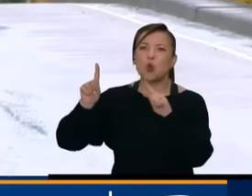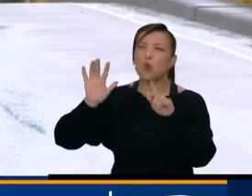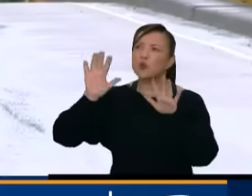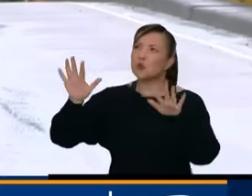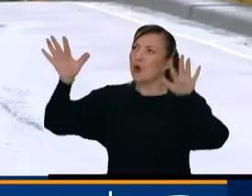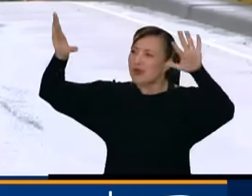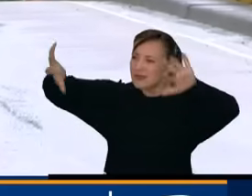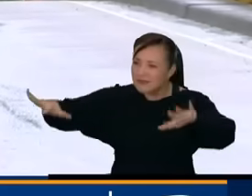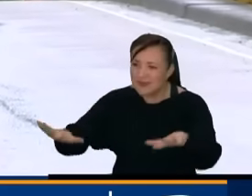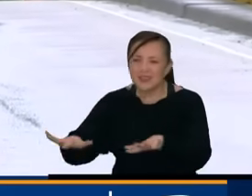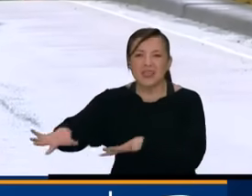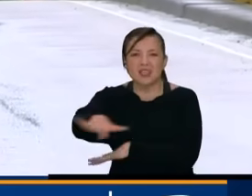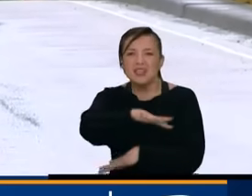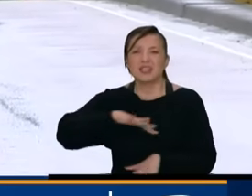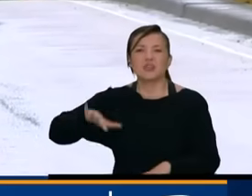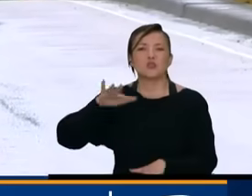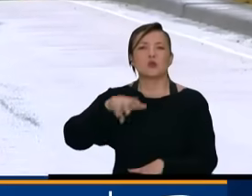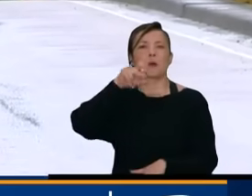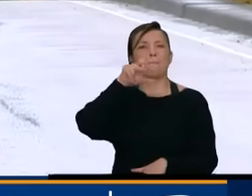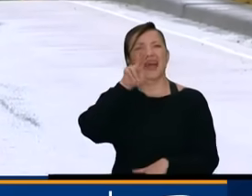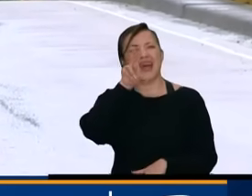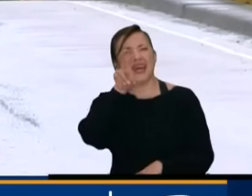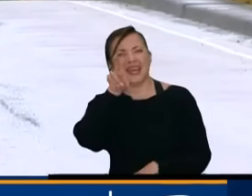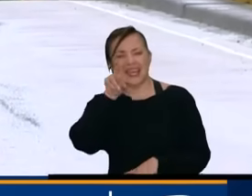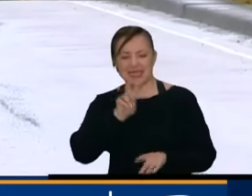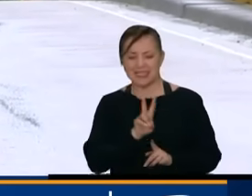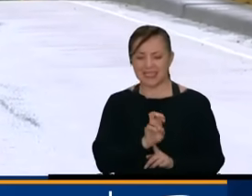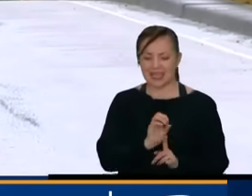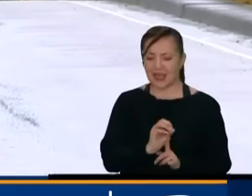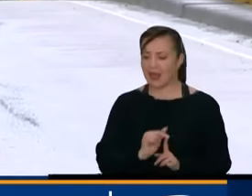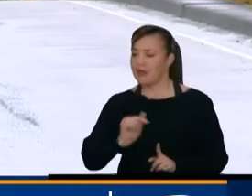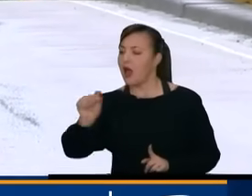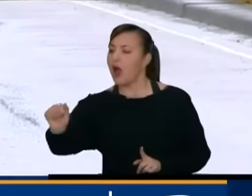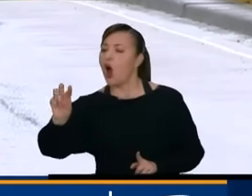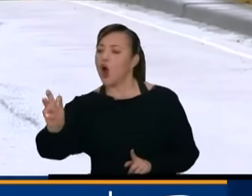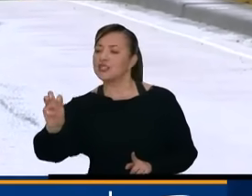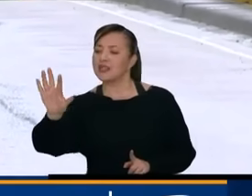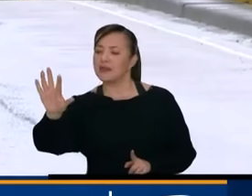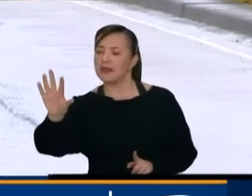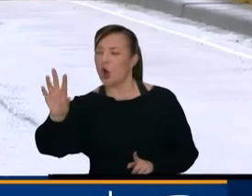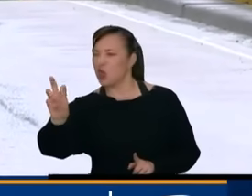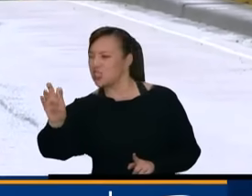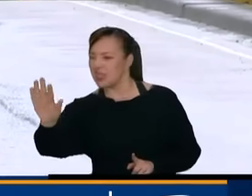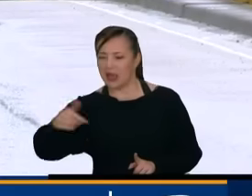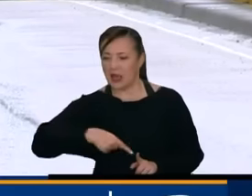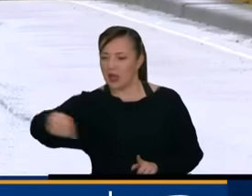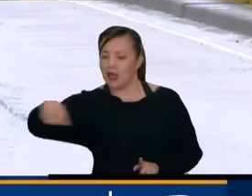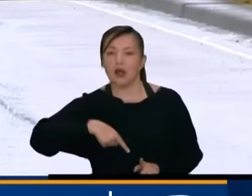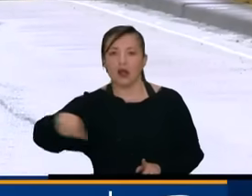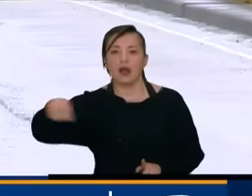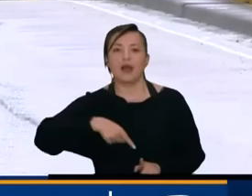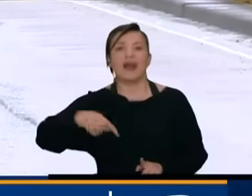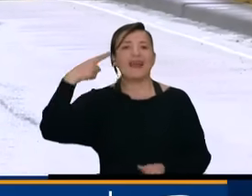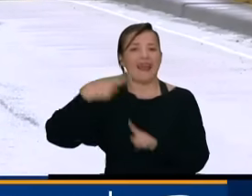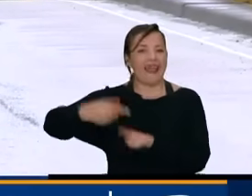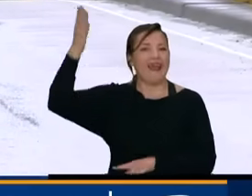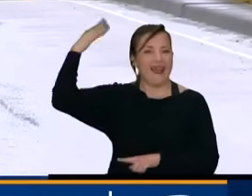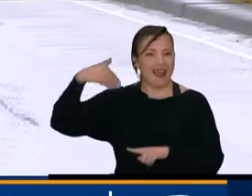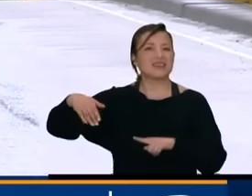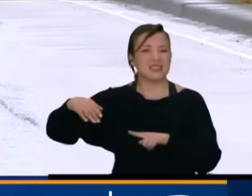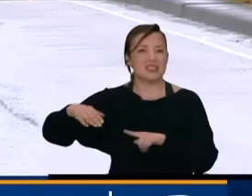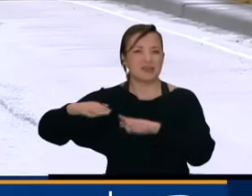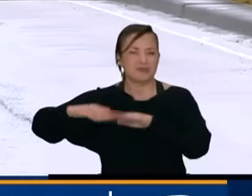desde casi el PR-70 casi al PR-80 y pico, que fue donde se vio el colapso anterior.